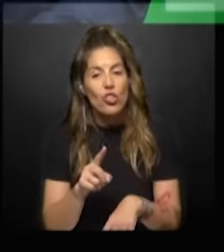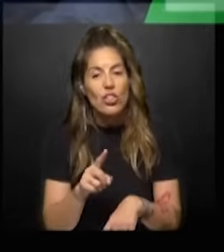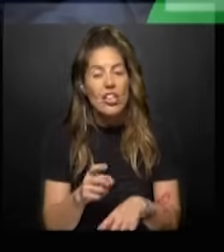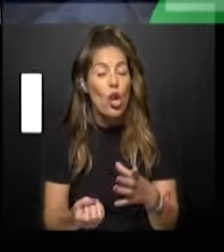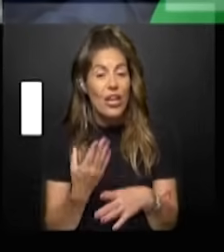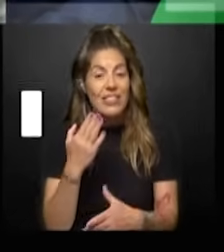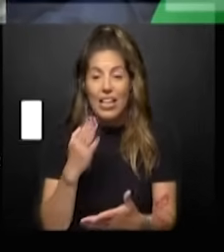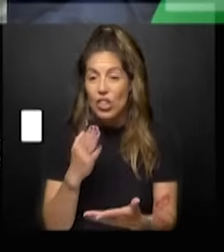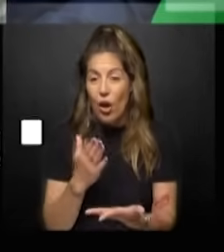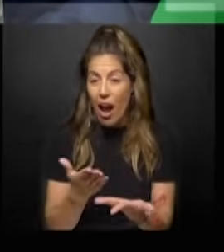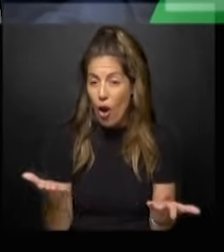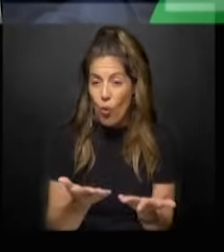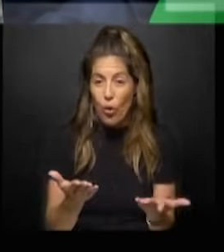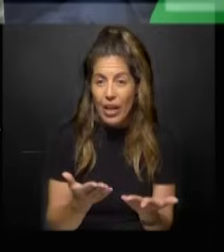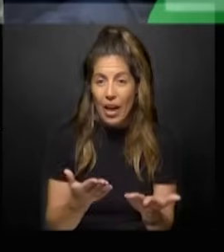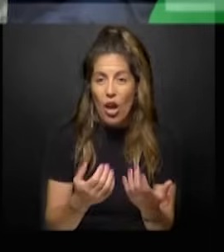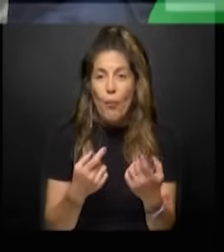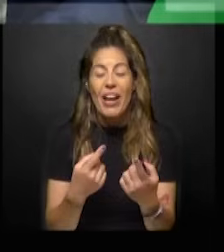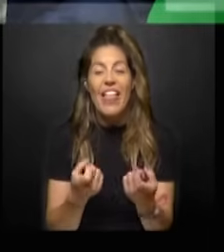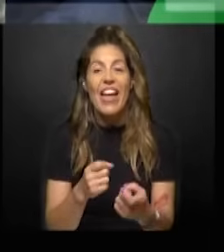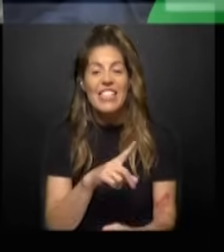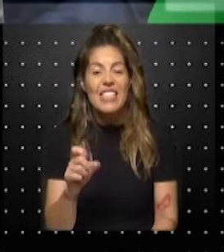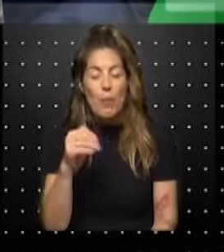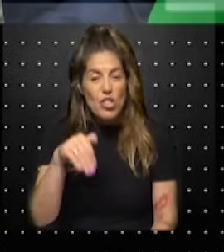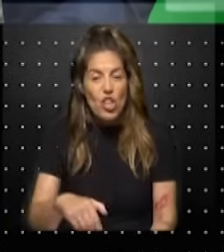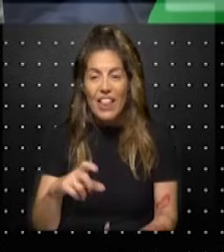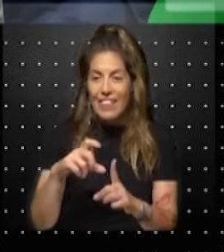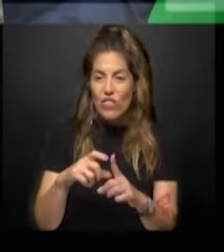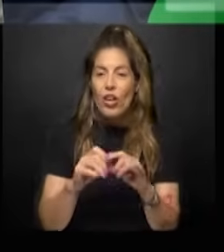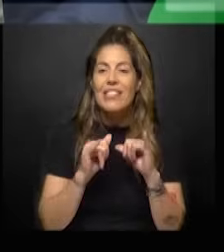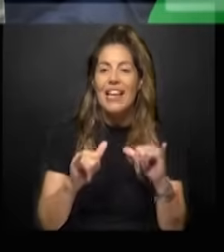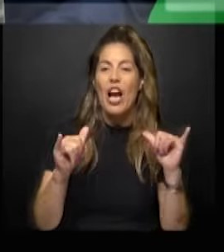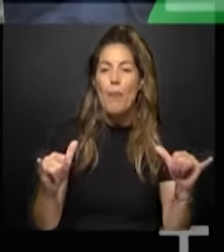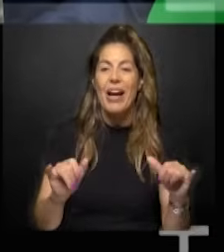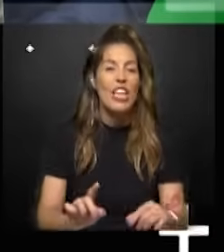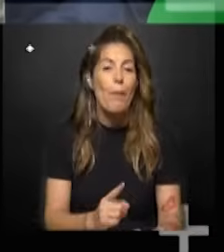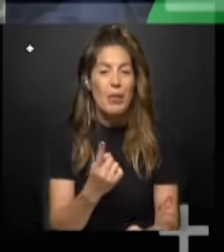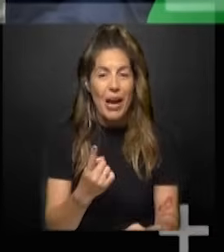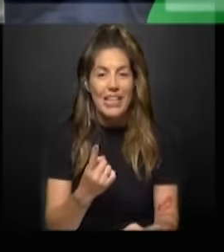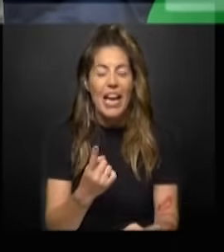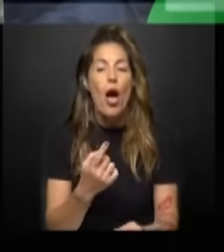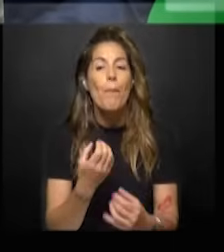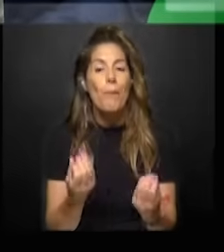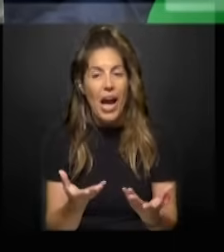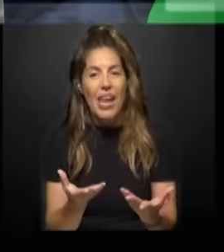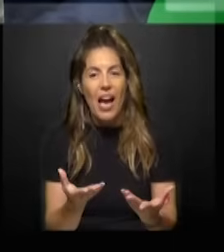salió últimamente es que van a poner 100 millones de dólares en campañas primarias para tratar de